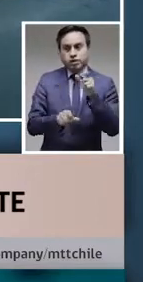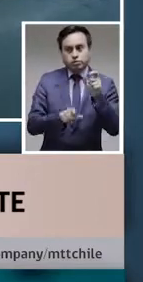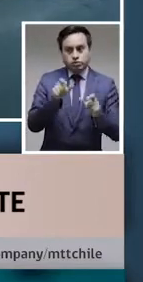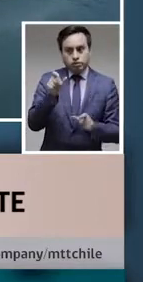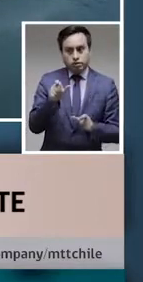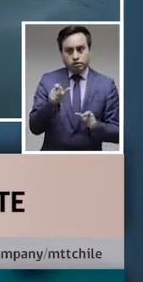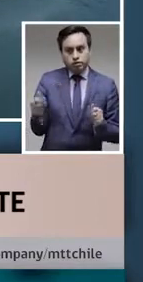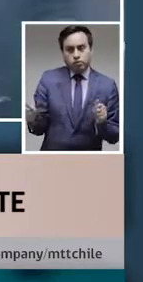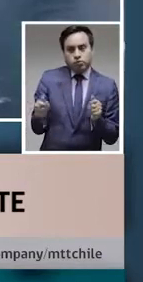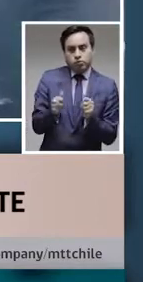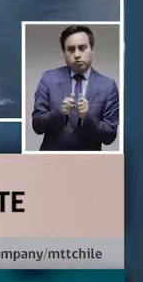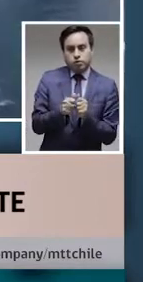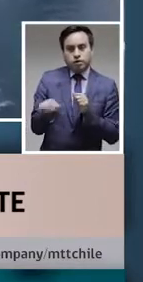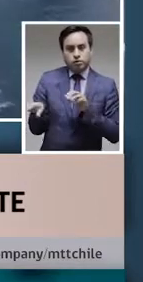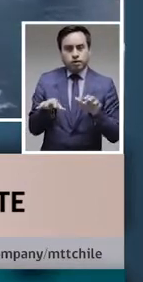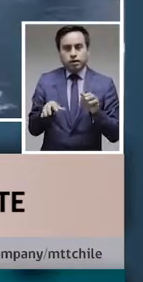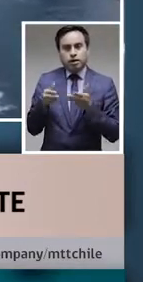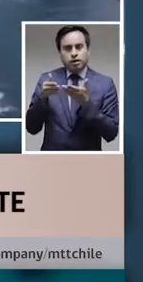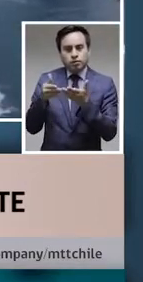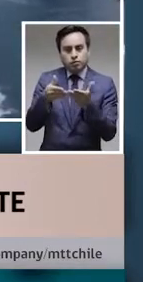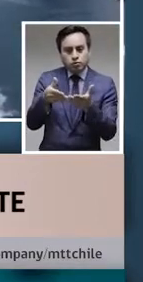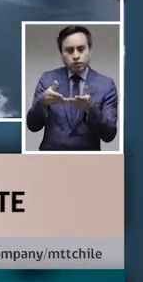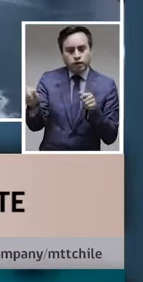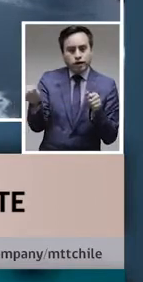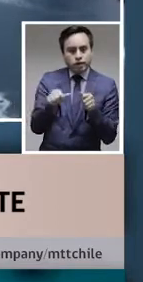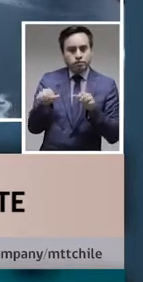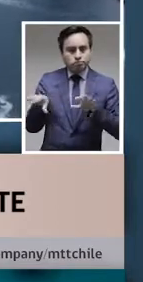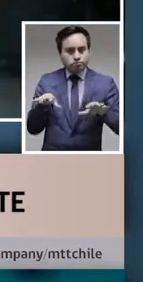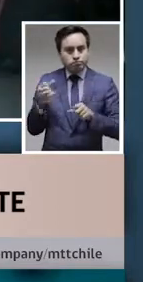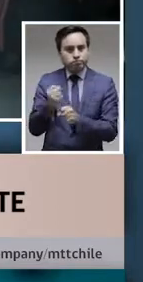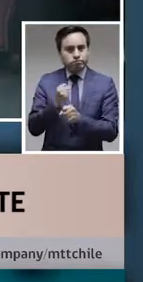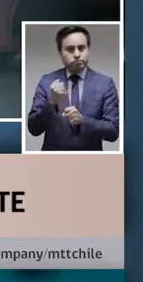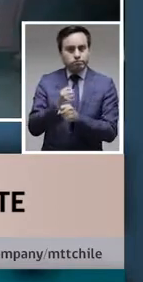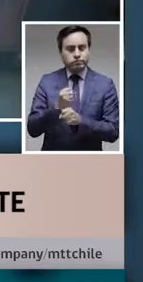personas junto con una actividad portuaria que es